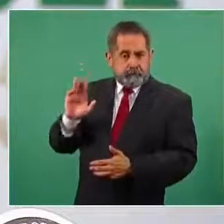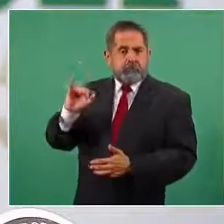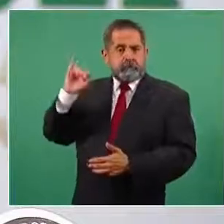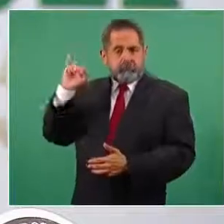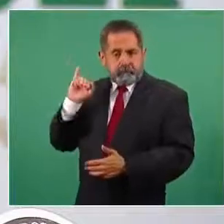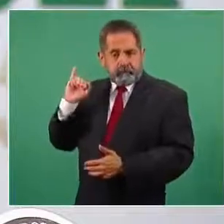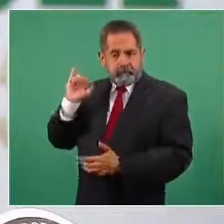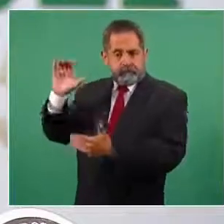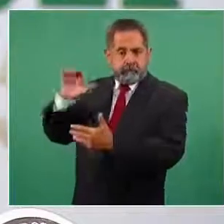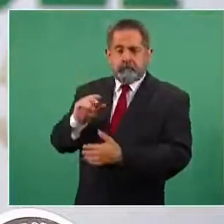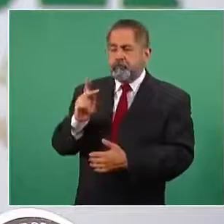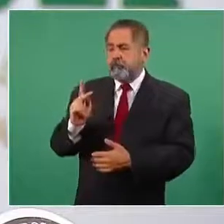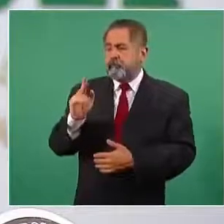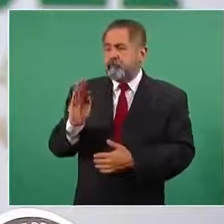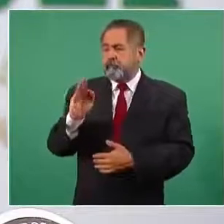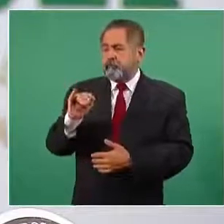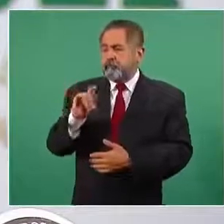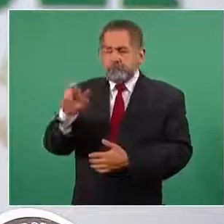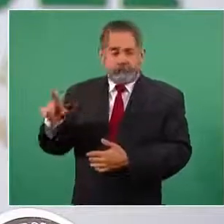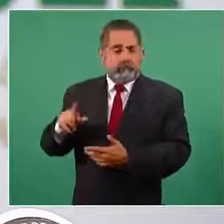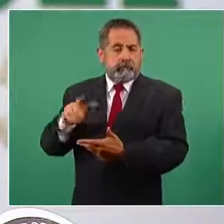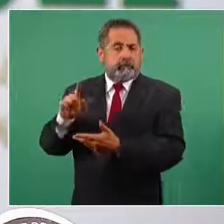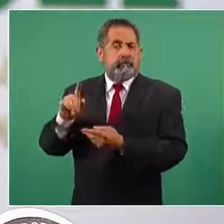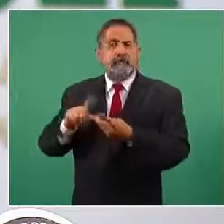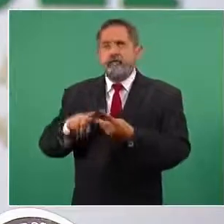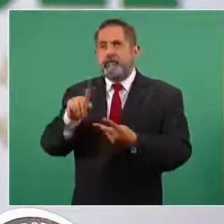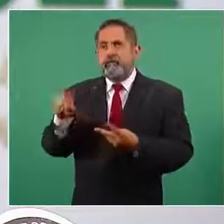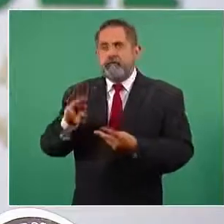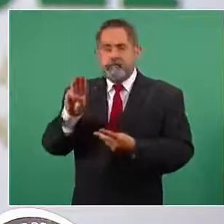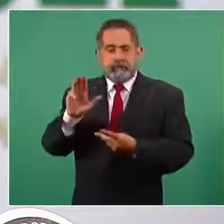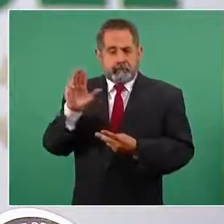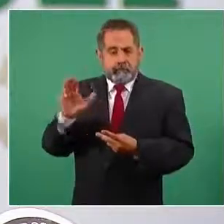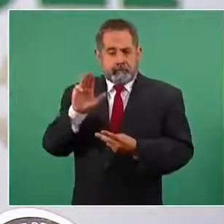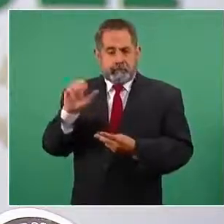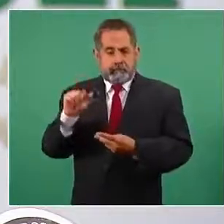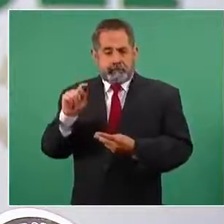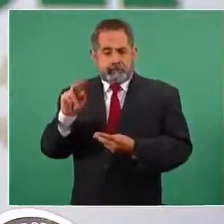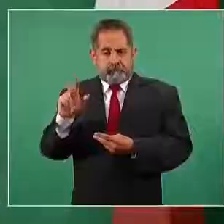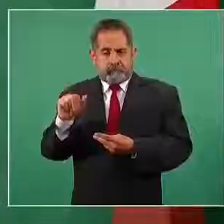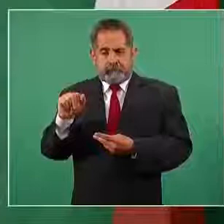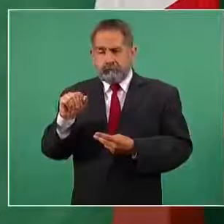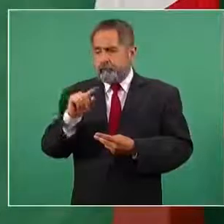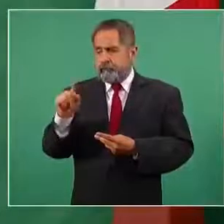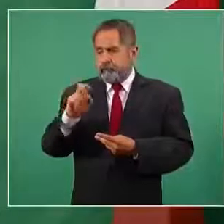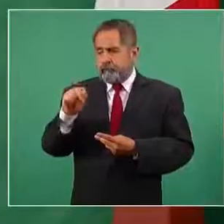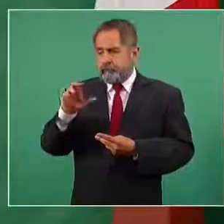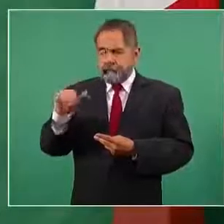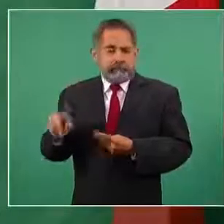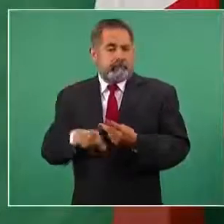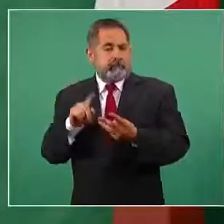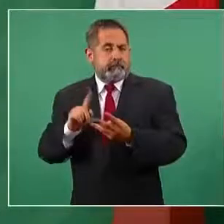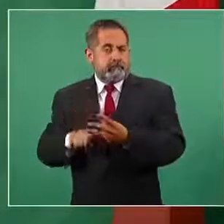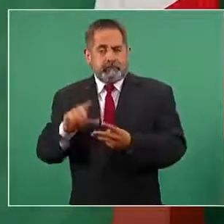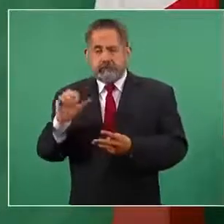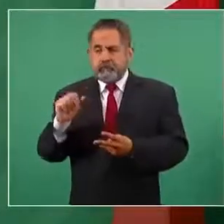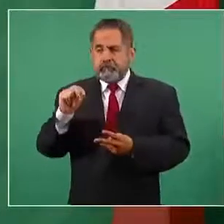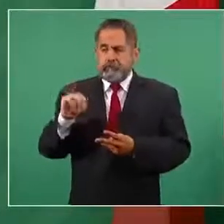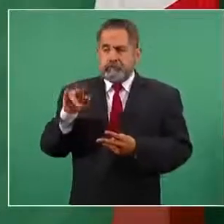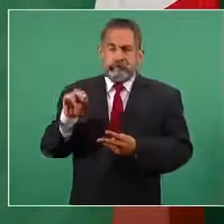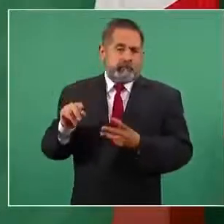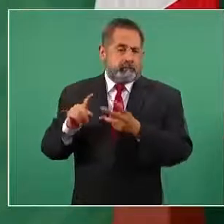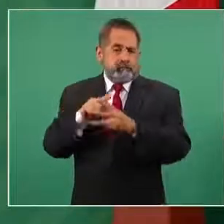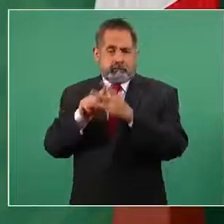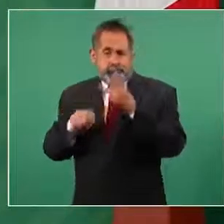pasada de Pfizer, las que arribaron el miércoles de AstraZeneca y el viernes las de CanSino.